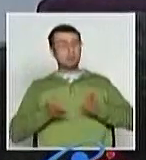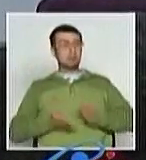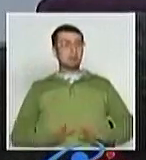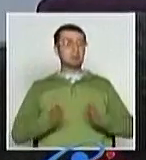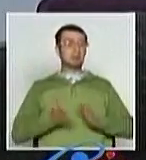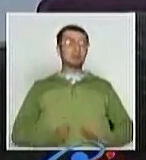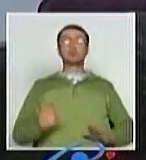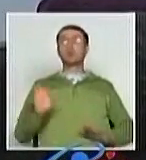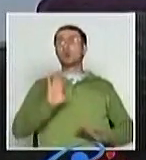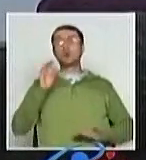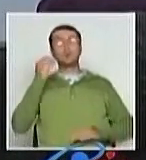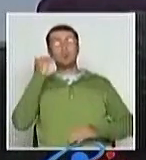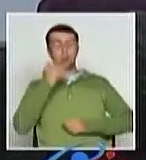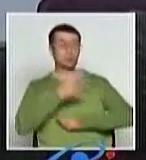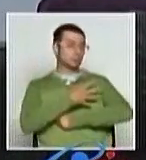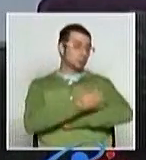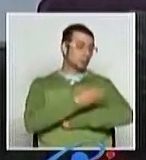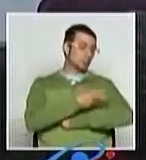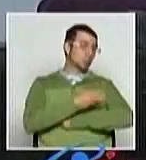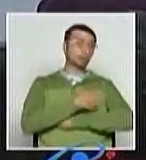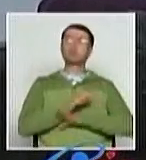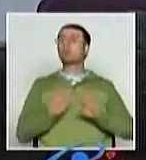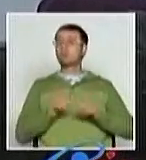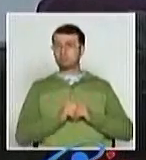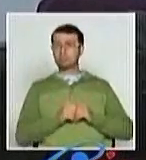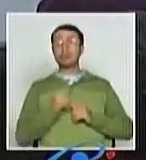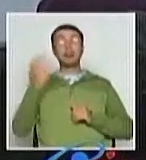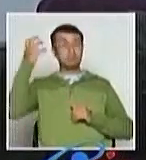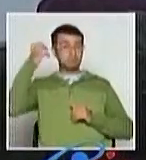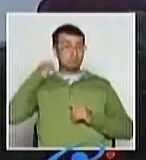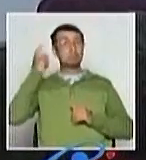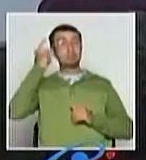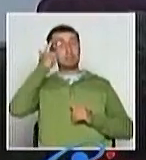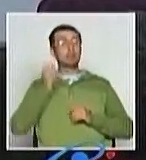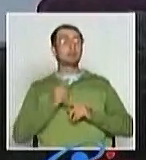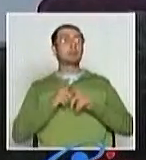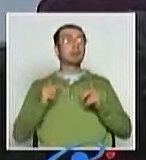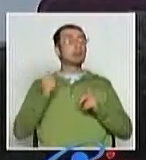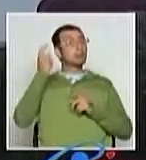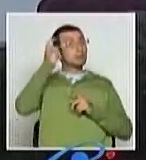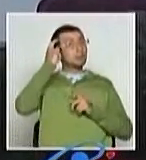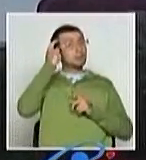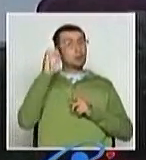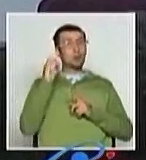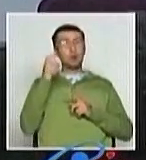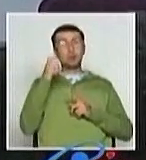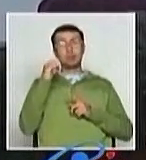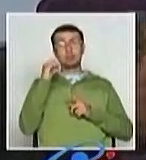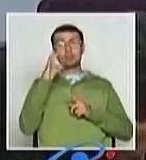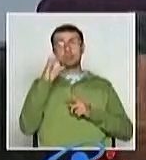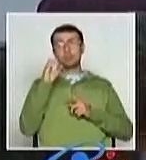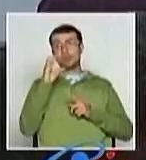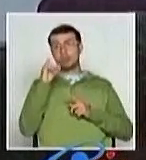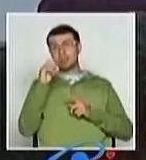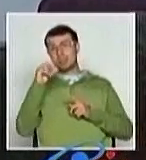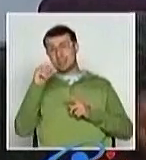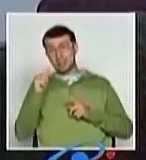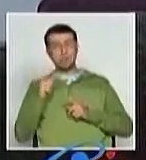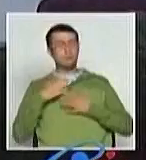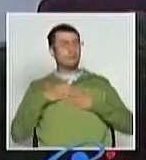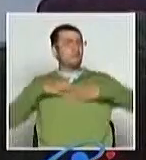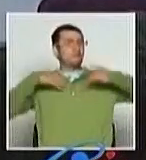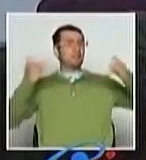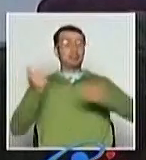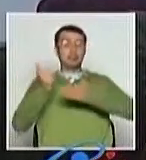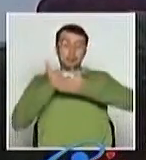dieran la leche materna se ha descubierto que la oxitocina es la molécula de la felicidad la oxitocina es la molécula de la confianza la